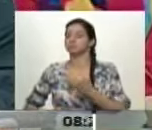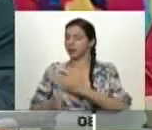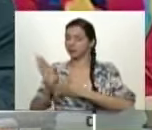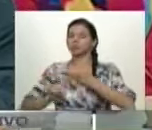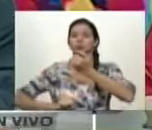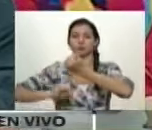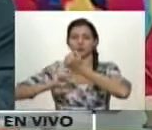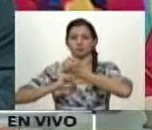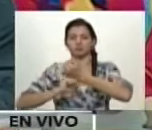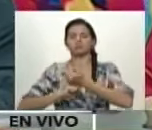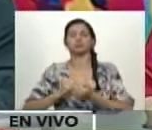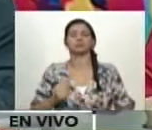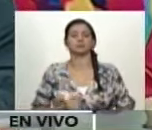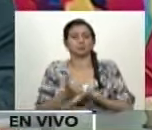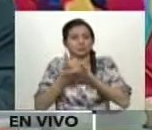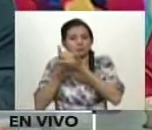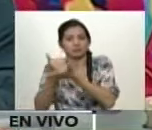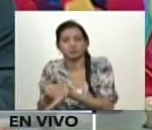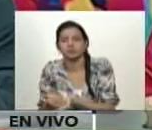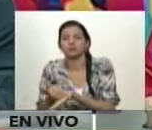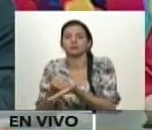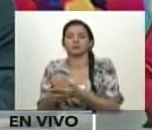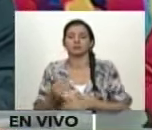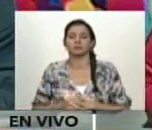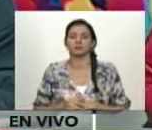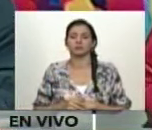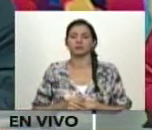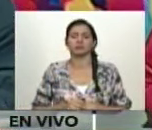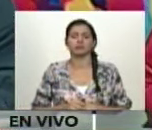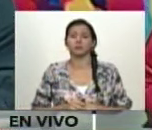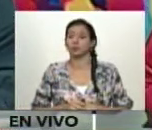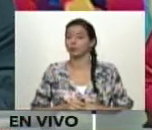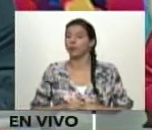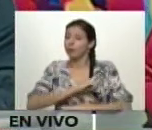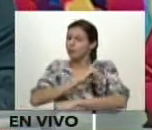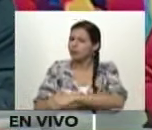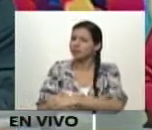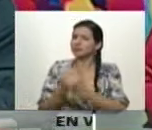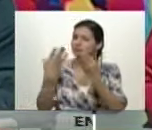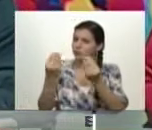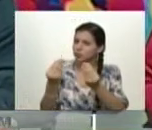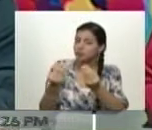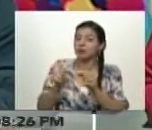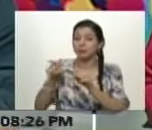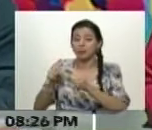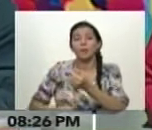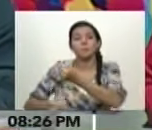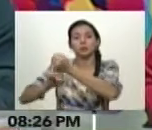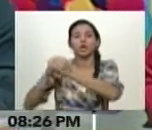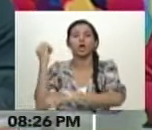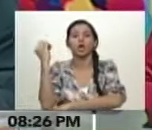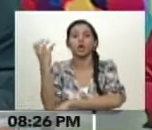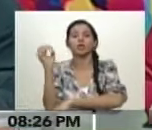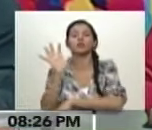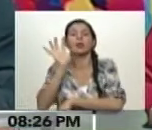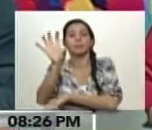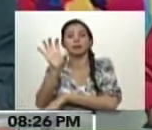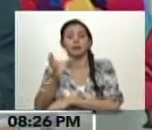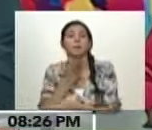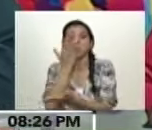a facilitar y a construir con mucha fuerza el Congreso de la Patria. Y vayamos a aportar